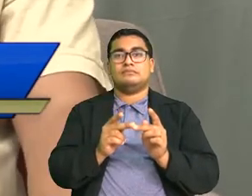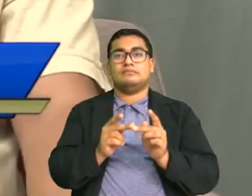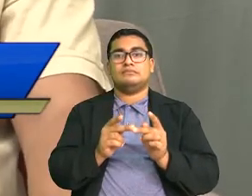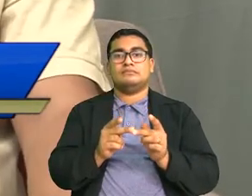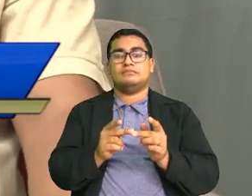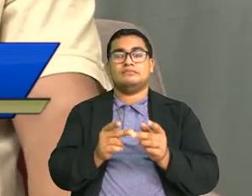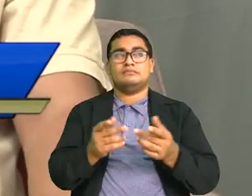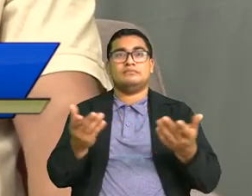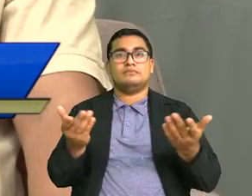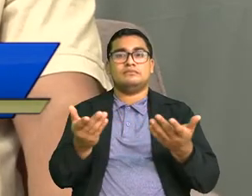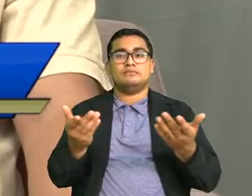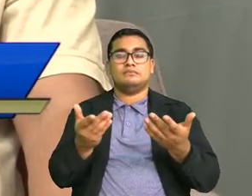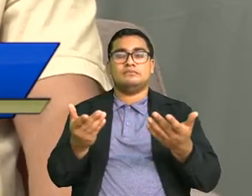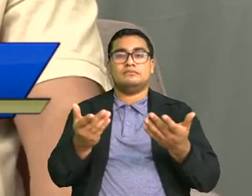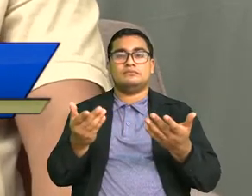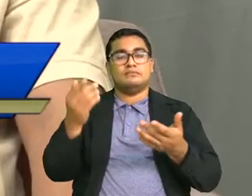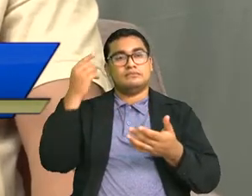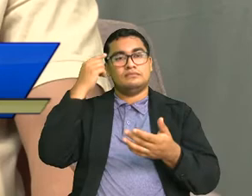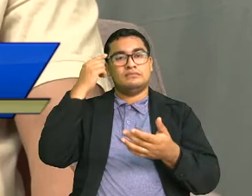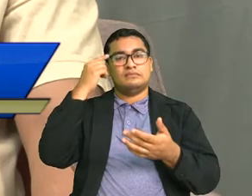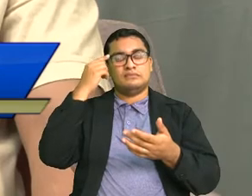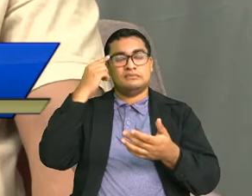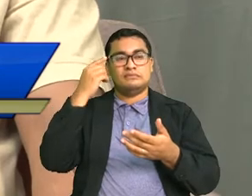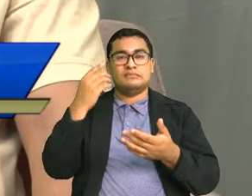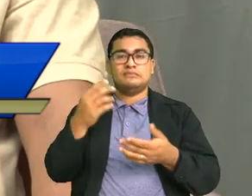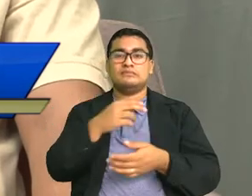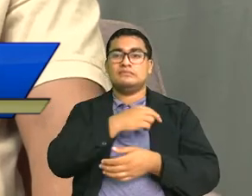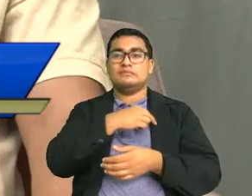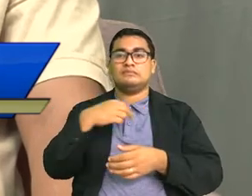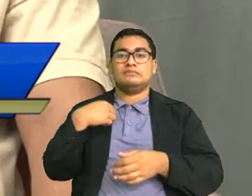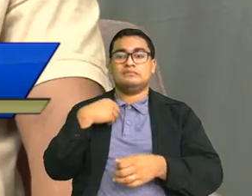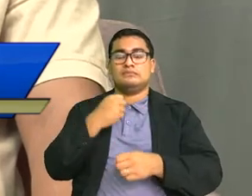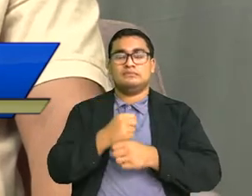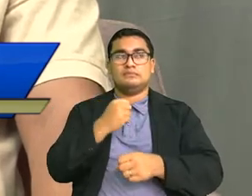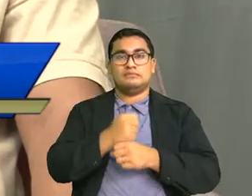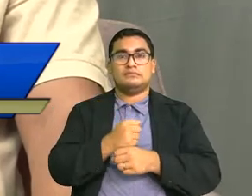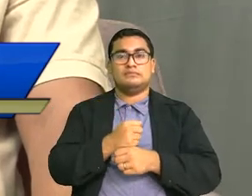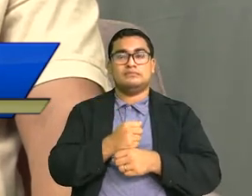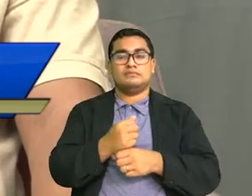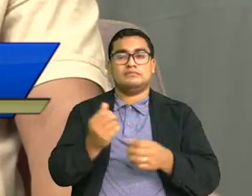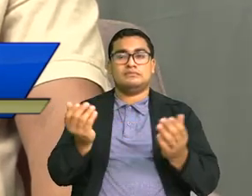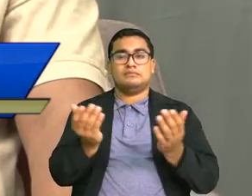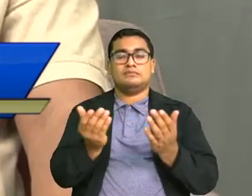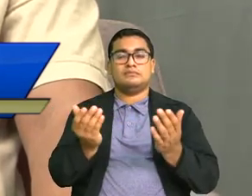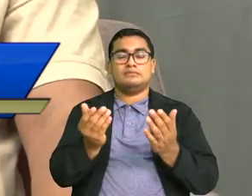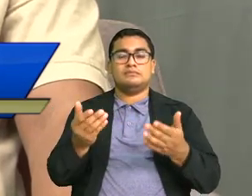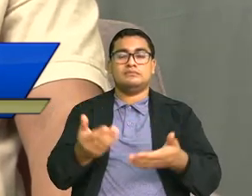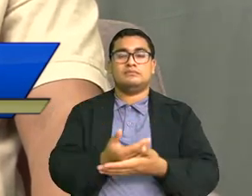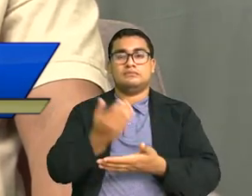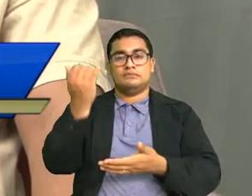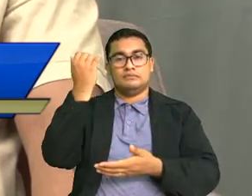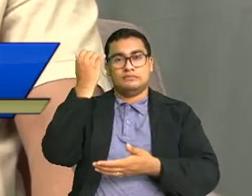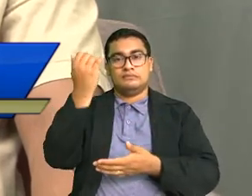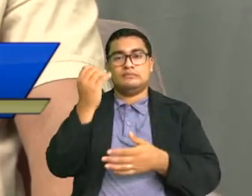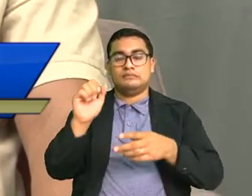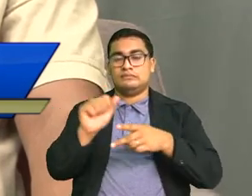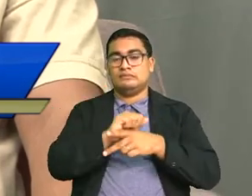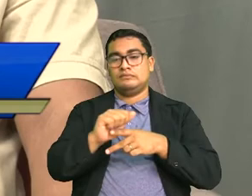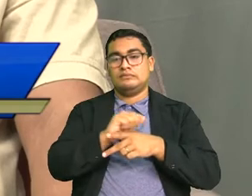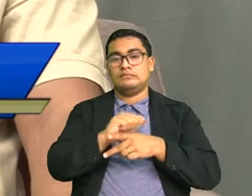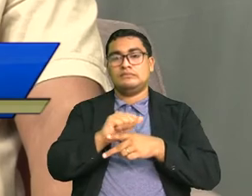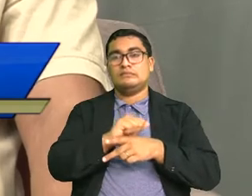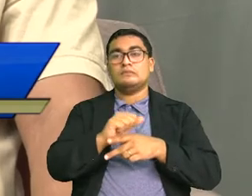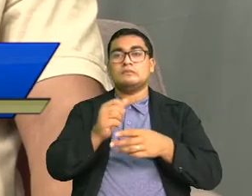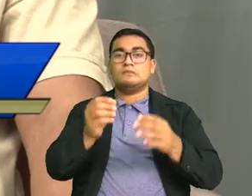desafío que tenemos en esta labor de que las tecnologías las prácticas que nosotros les